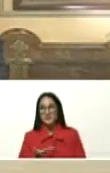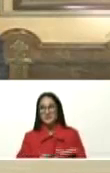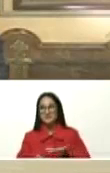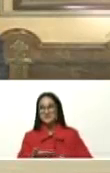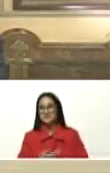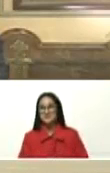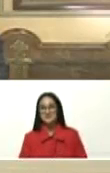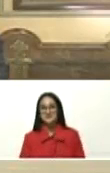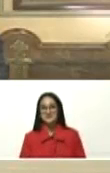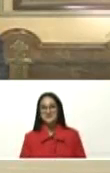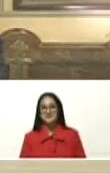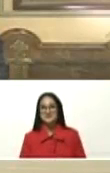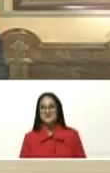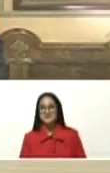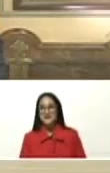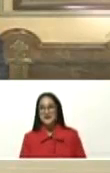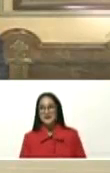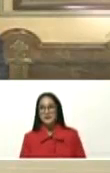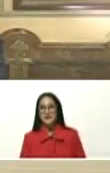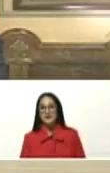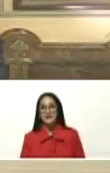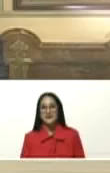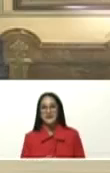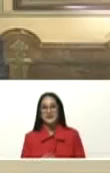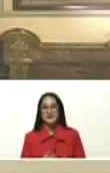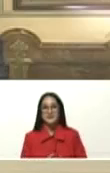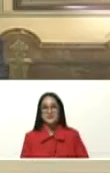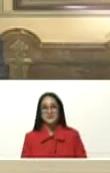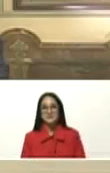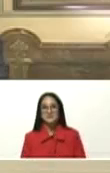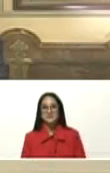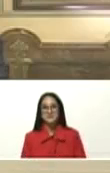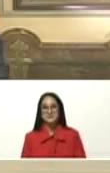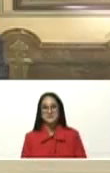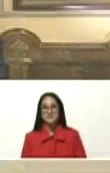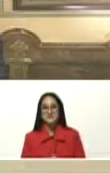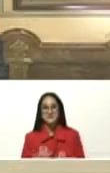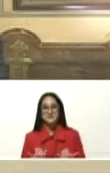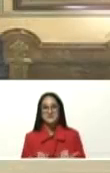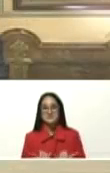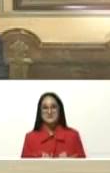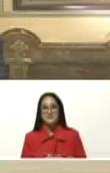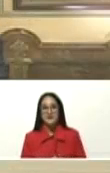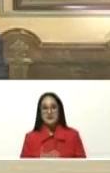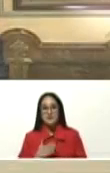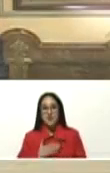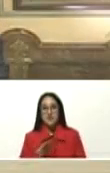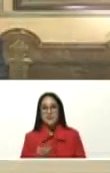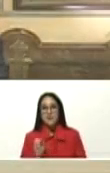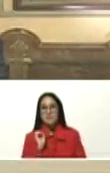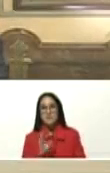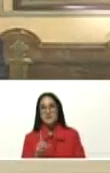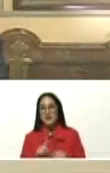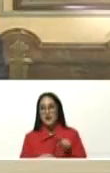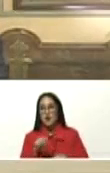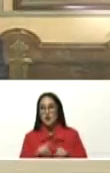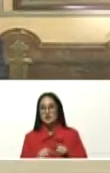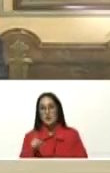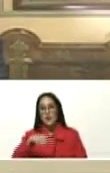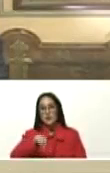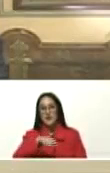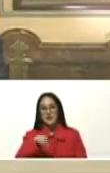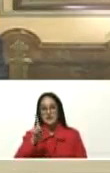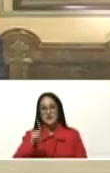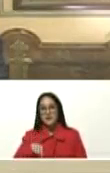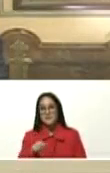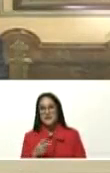eso lo tenemos. Tenemos mangos también, que son buenísimas. Sí, y podemos mandar para acá. Y ustedes también lo que